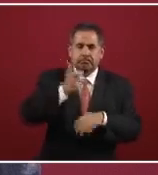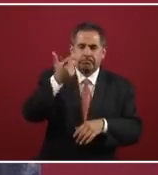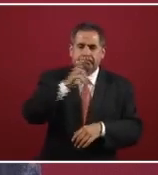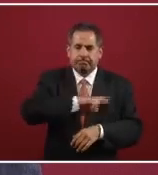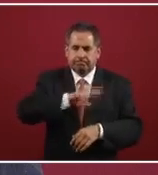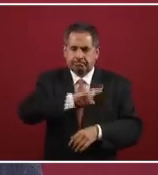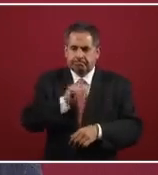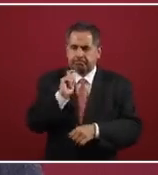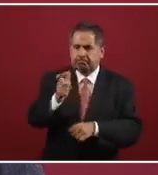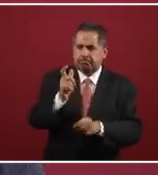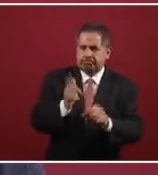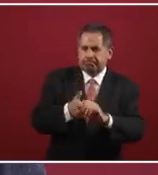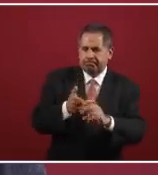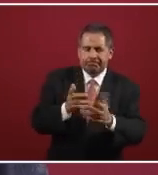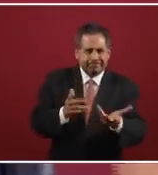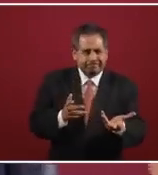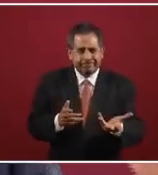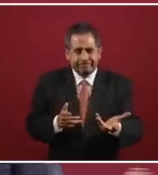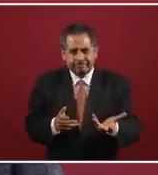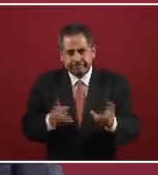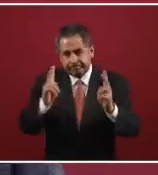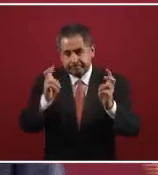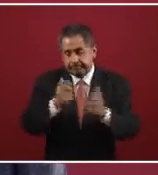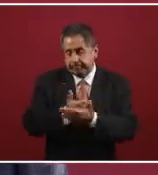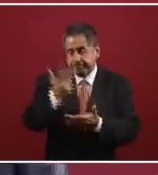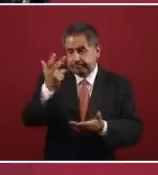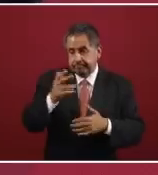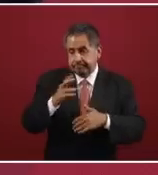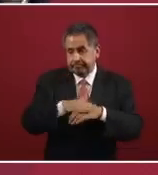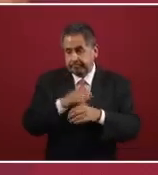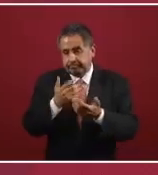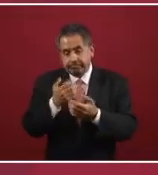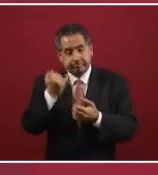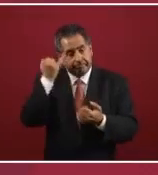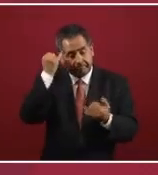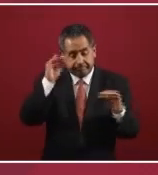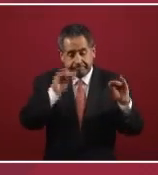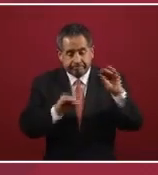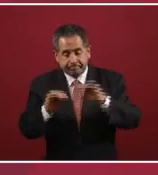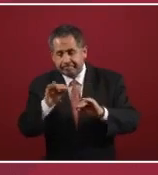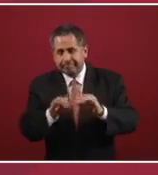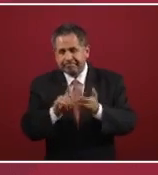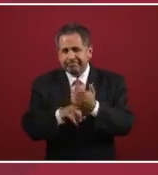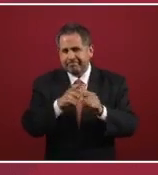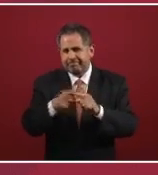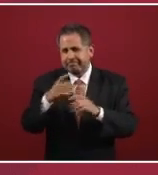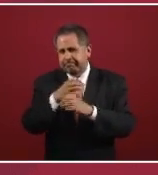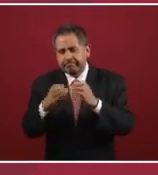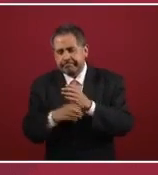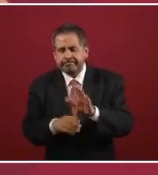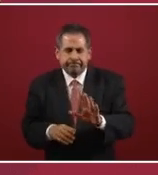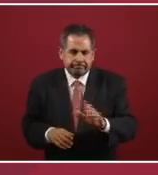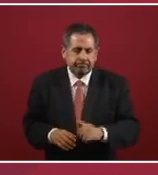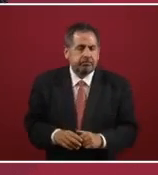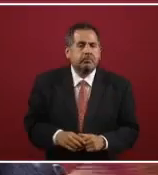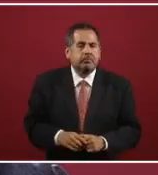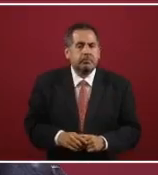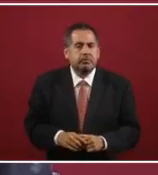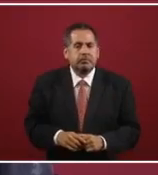la gasolina supuestamente por los aditivos y otras y otras condiciones